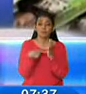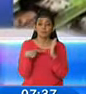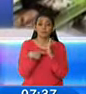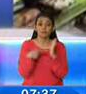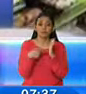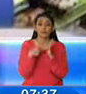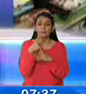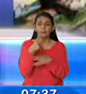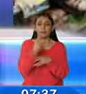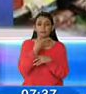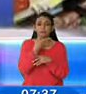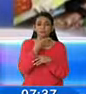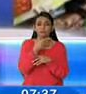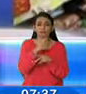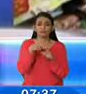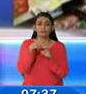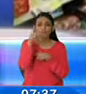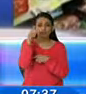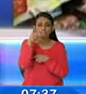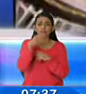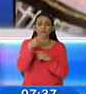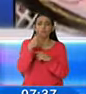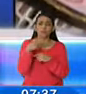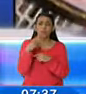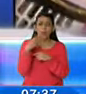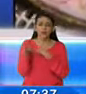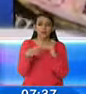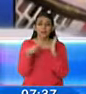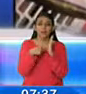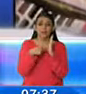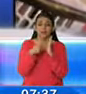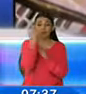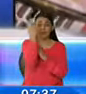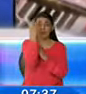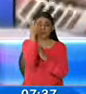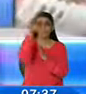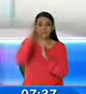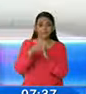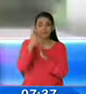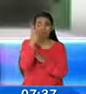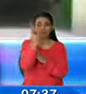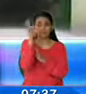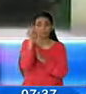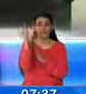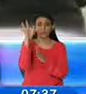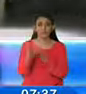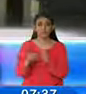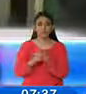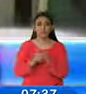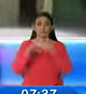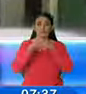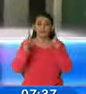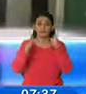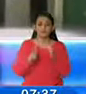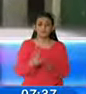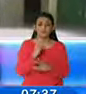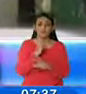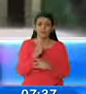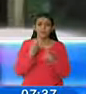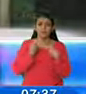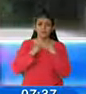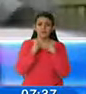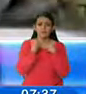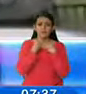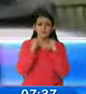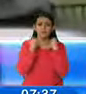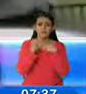impuestos a las bebidas azucaradas, también bajar el IVA del 14 al 12. El empresario expone que pretende